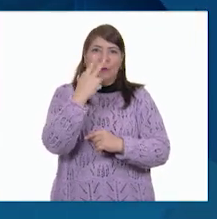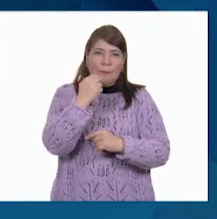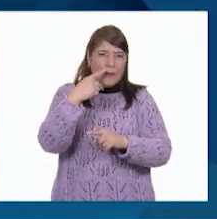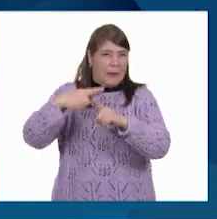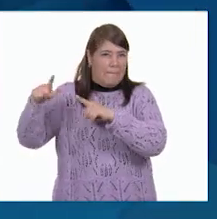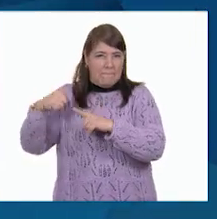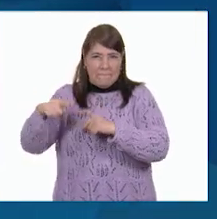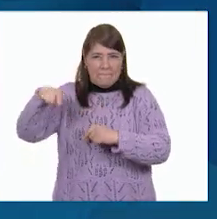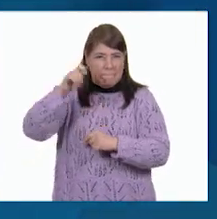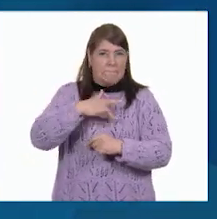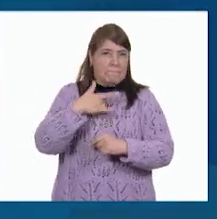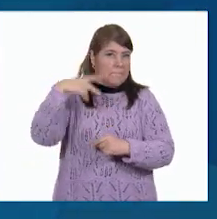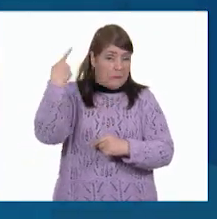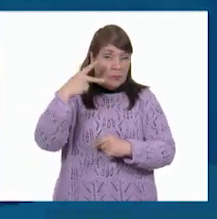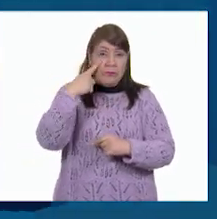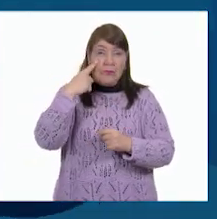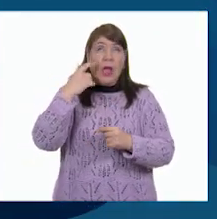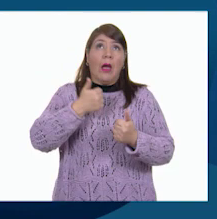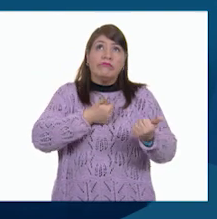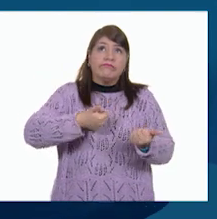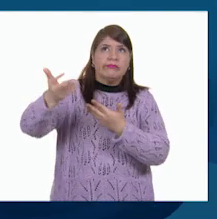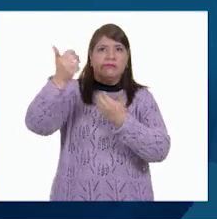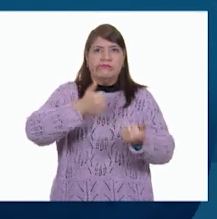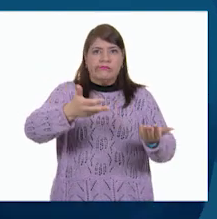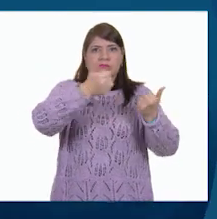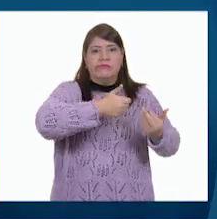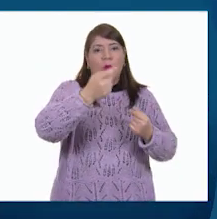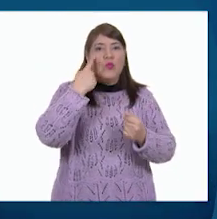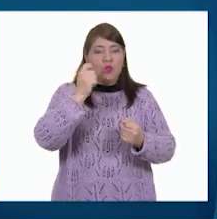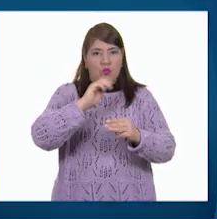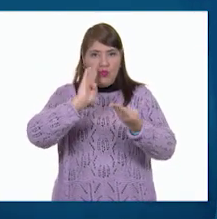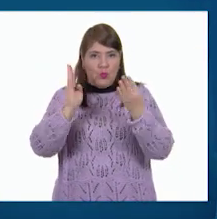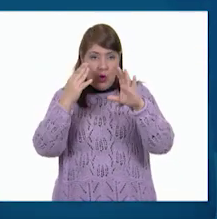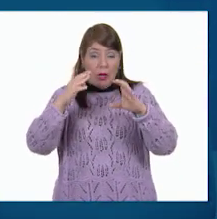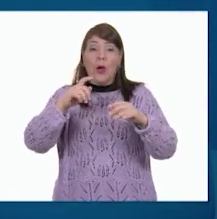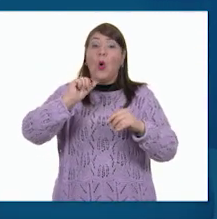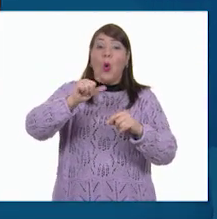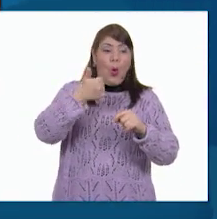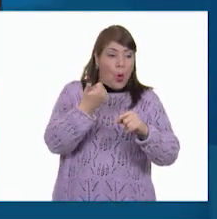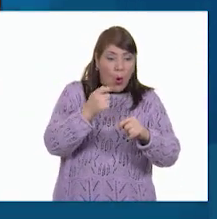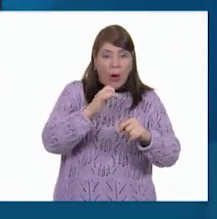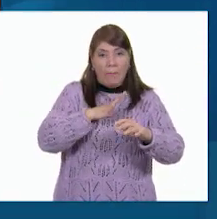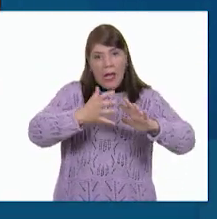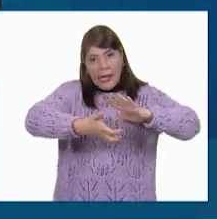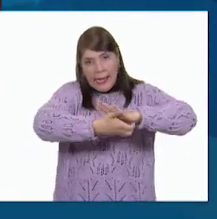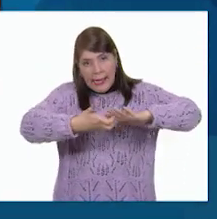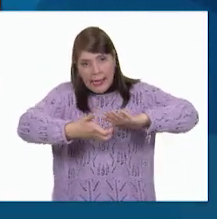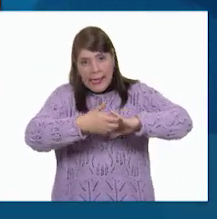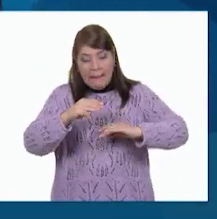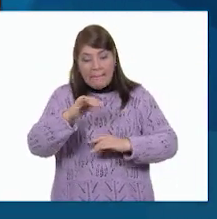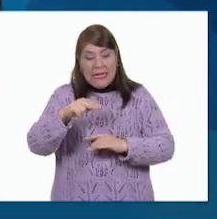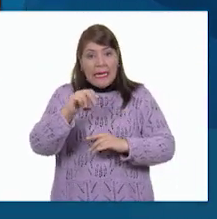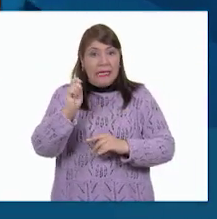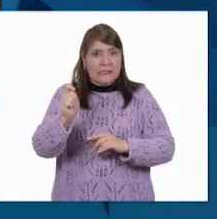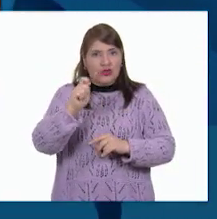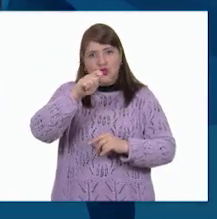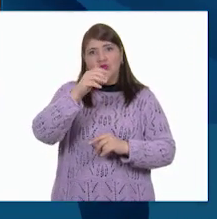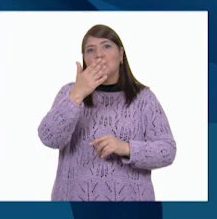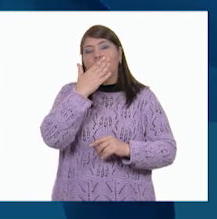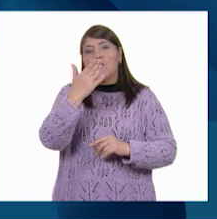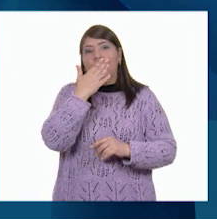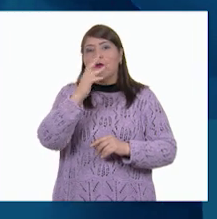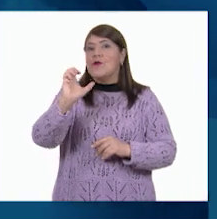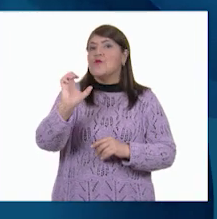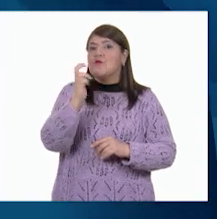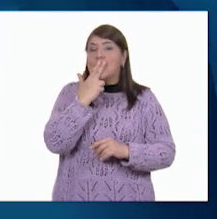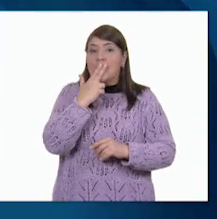bien recibidos en el mundo. Otros recursos que se explotaron fueron las minas de Sonora y de Chihuahua. De ahí, el